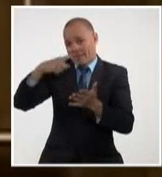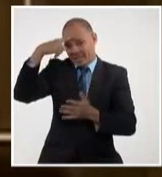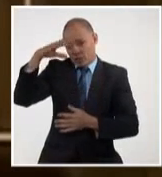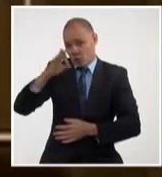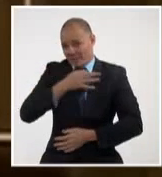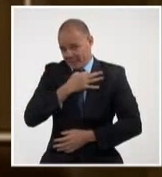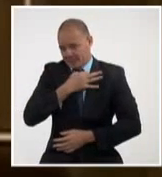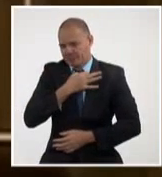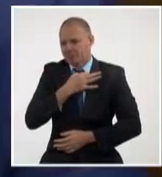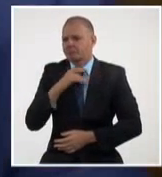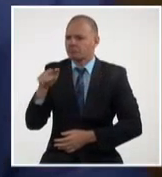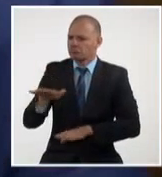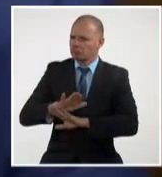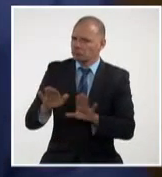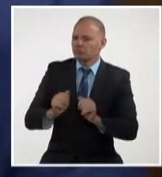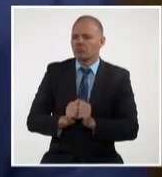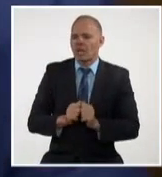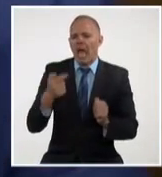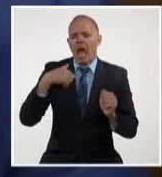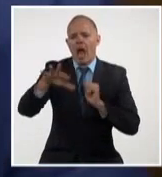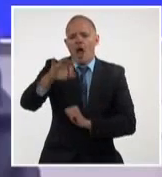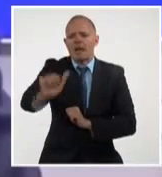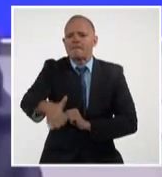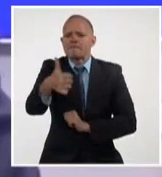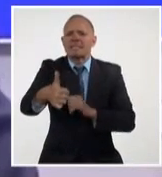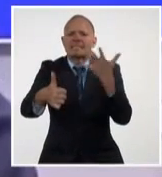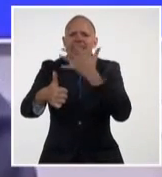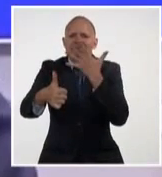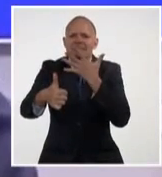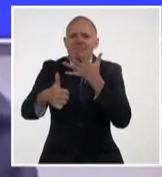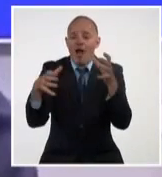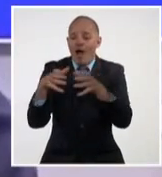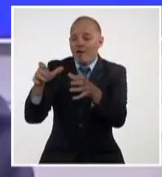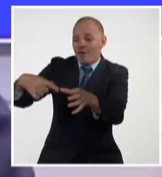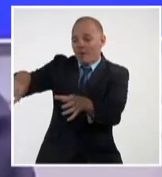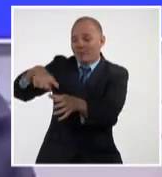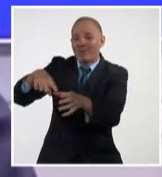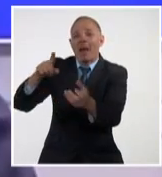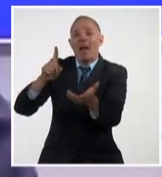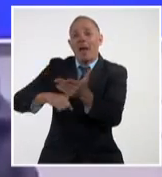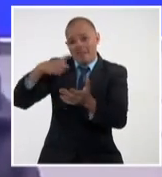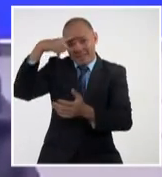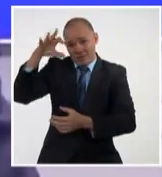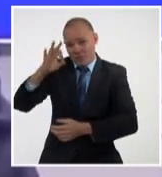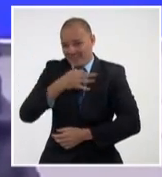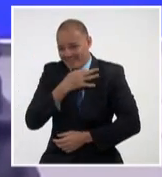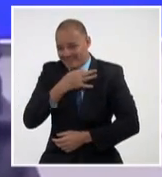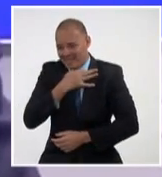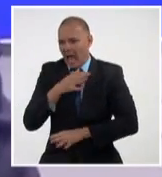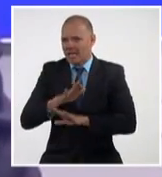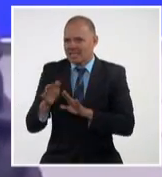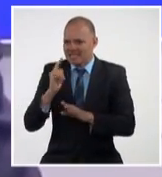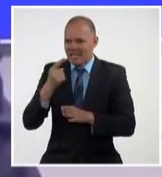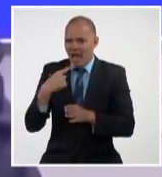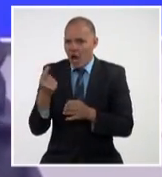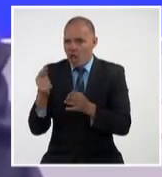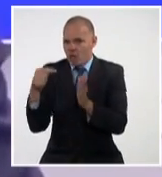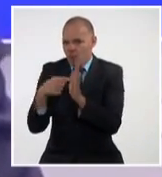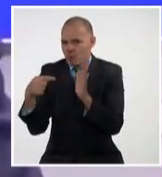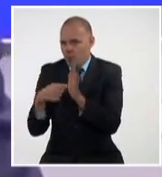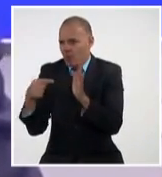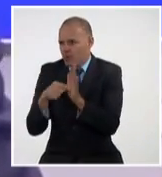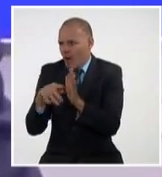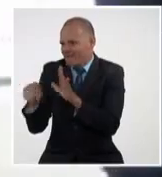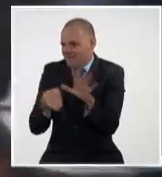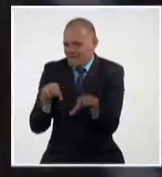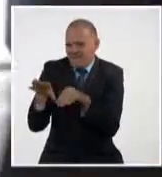Parlamento. El PSOE se sumó escaños pactando con las restantes fuerzas políticas, entre ellas el partido